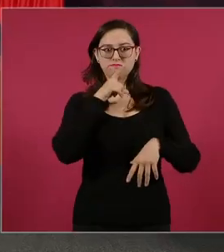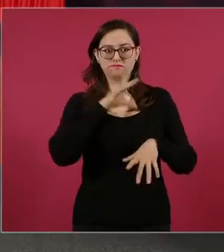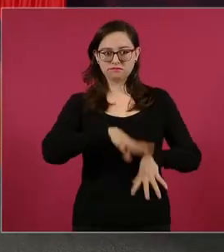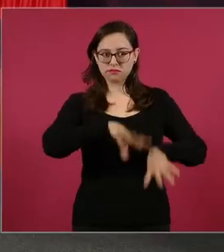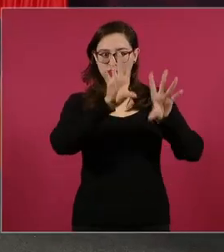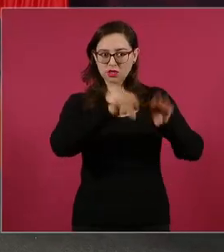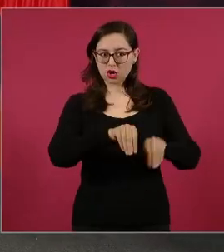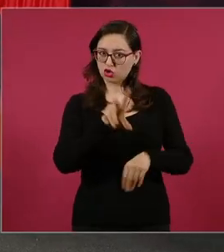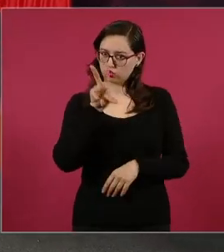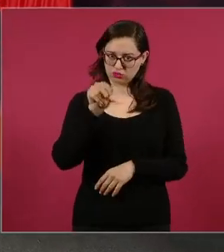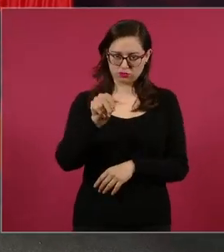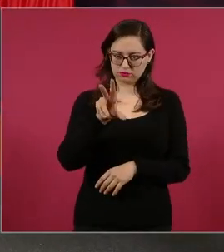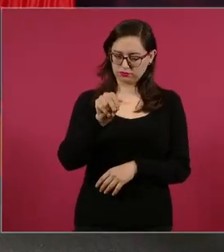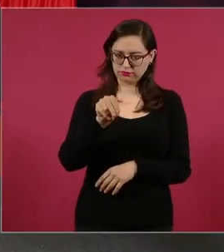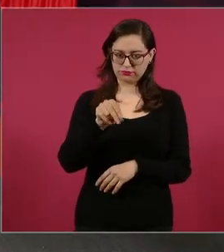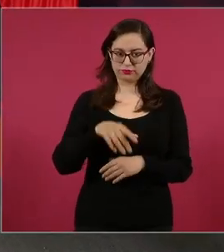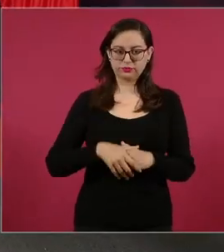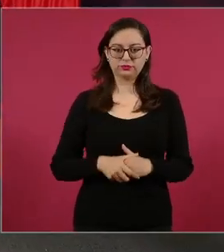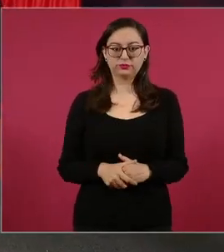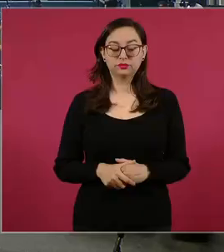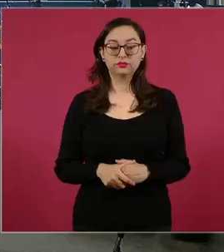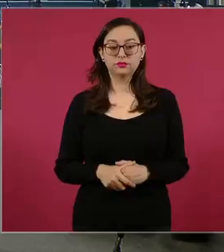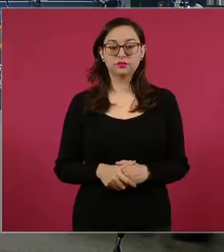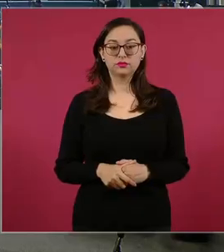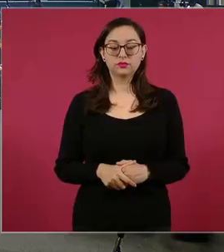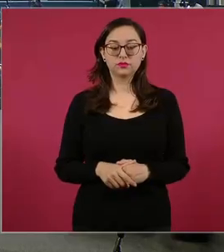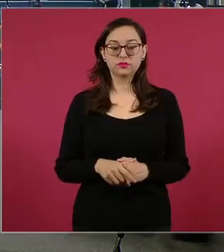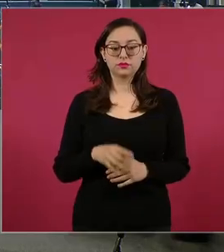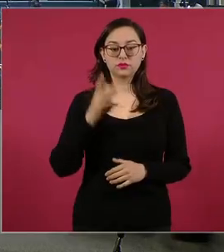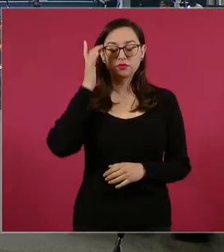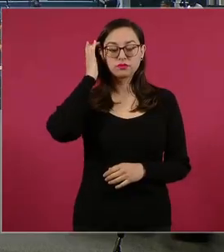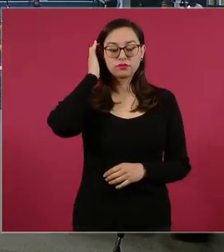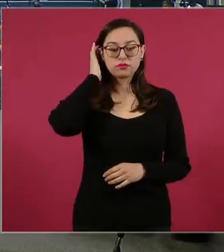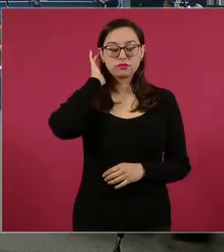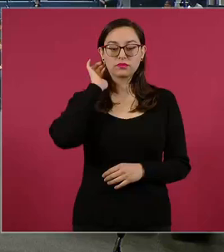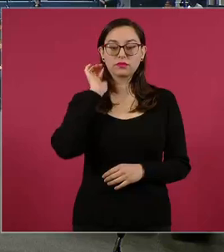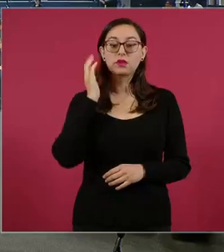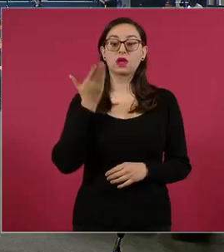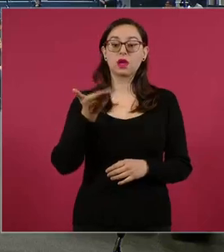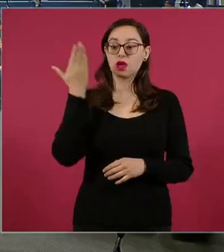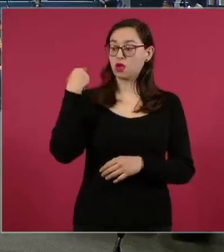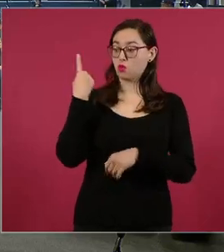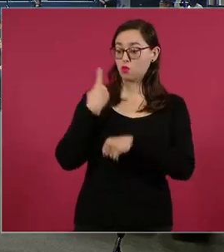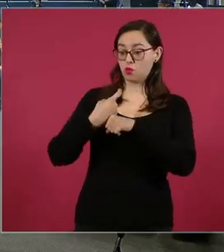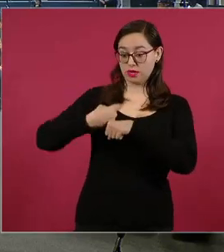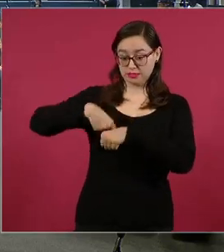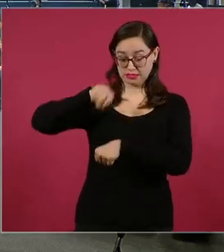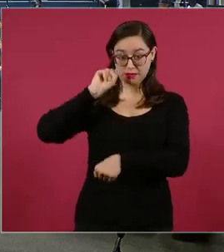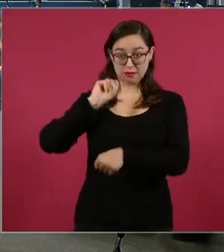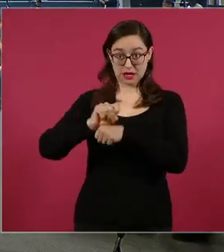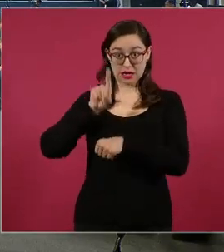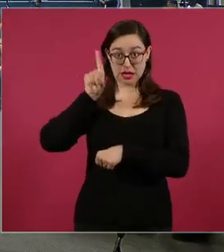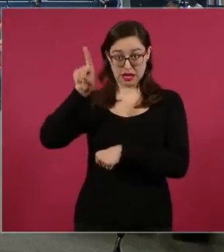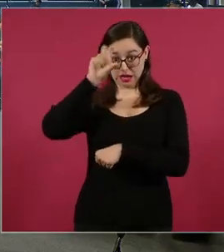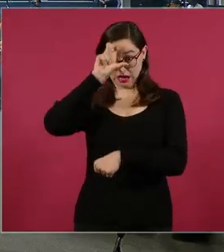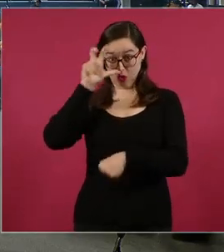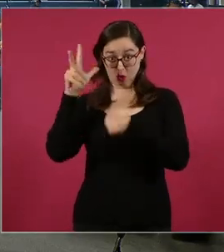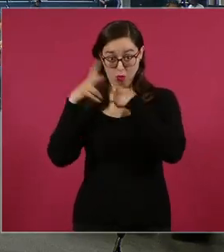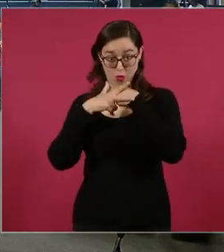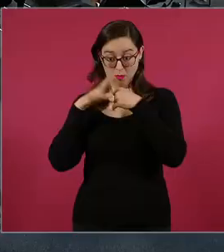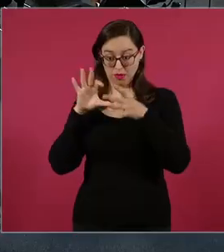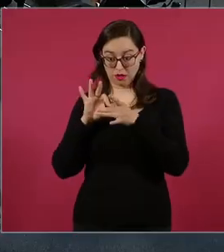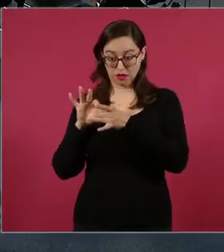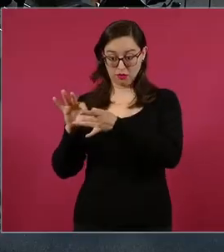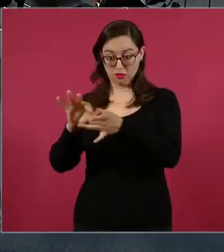Justo la semana pasada la Unión Europea aprobó la primera legislación para